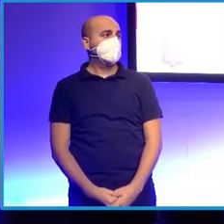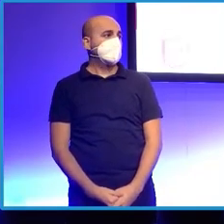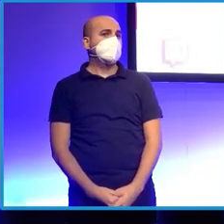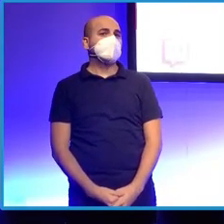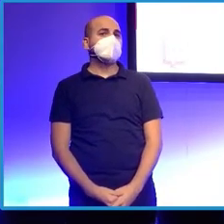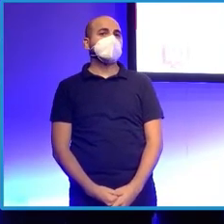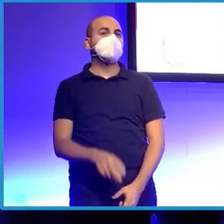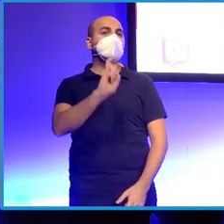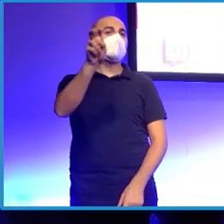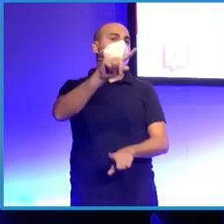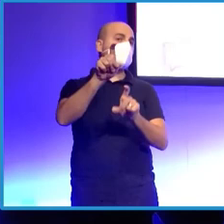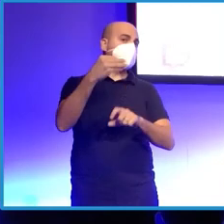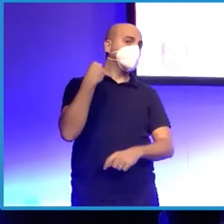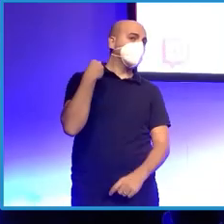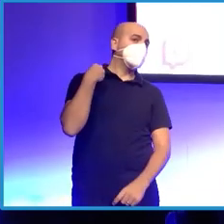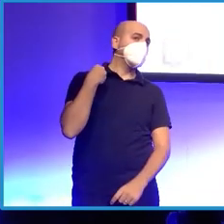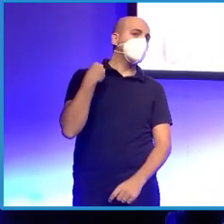por ahí otra pregunta